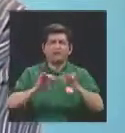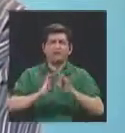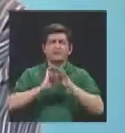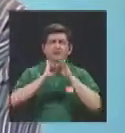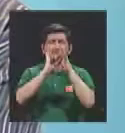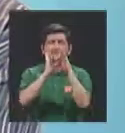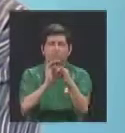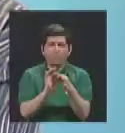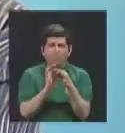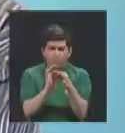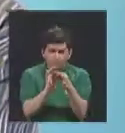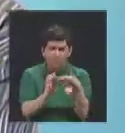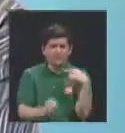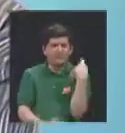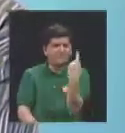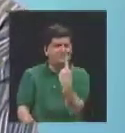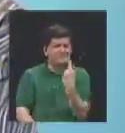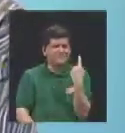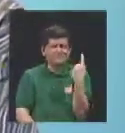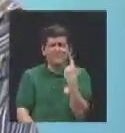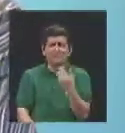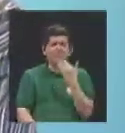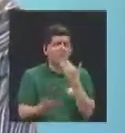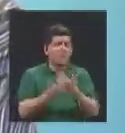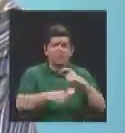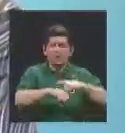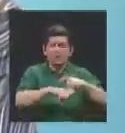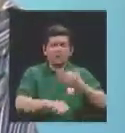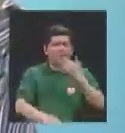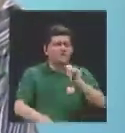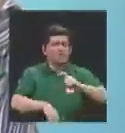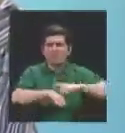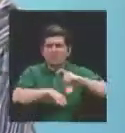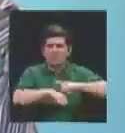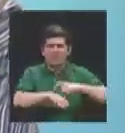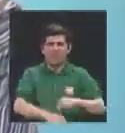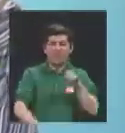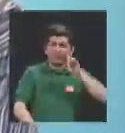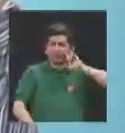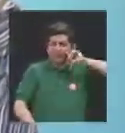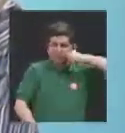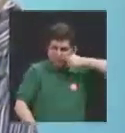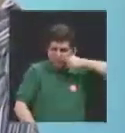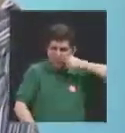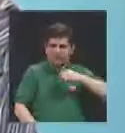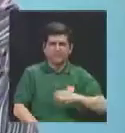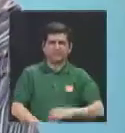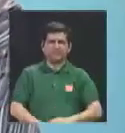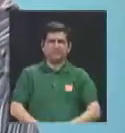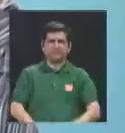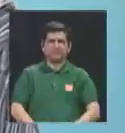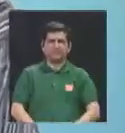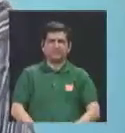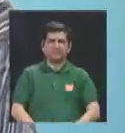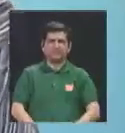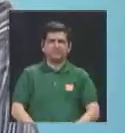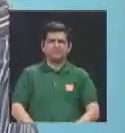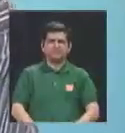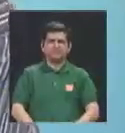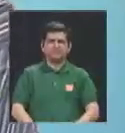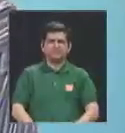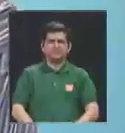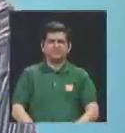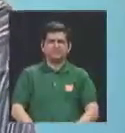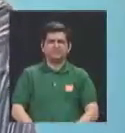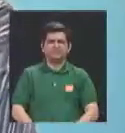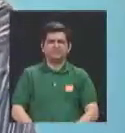un músico hablar de que hay un oído interno, y sería muy interesante, don Álvaro, que usted nos amplíe esa explicación que nos estuvo dando en uno de los descansos del